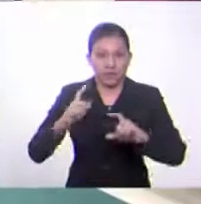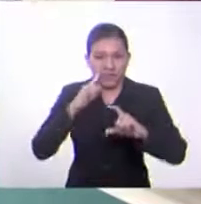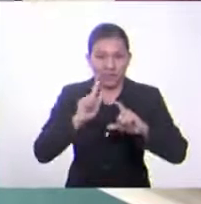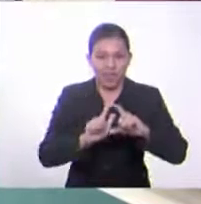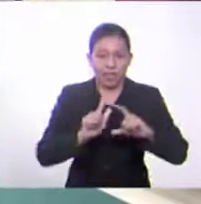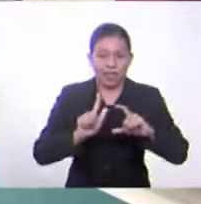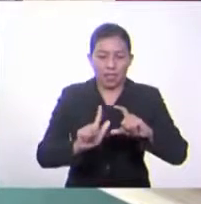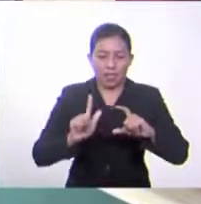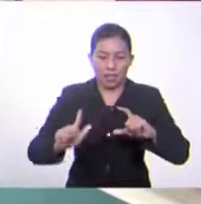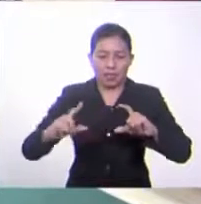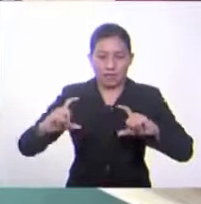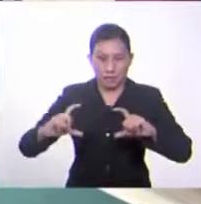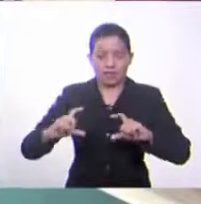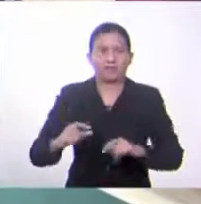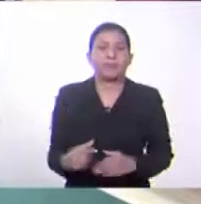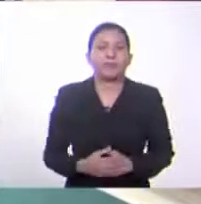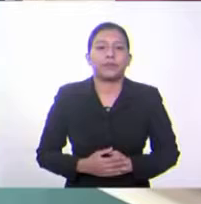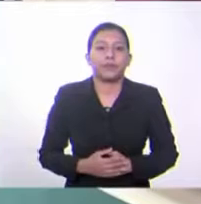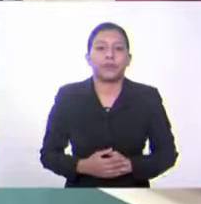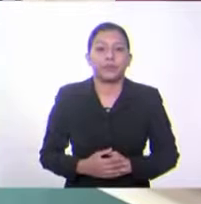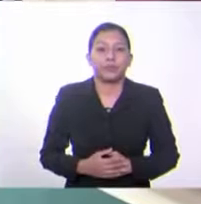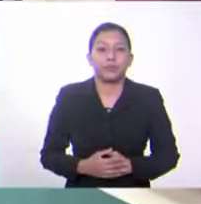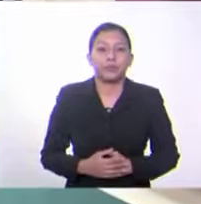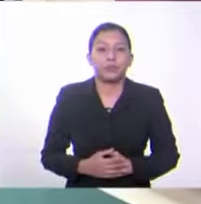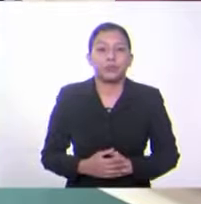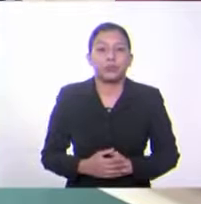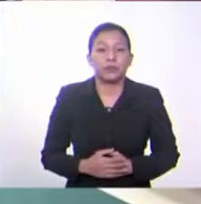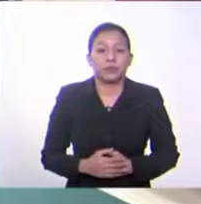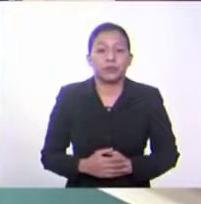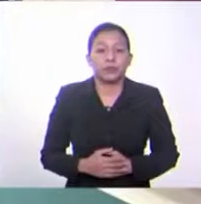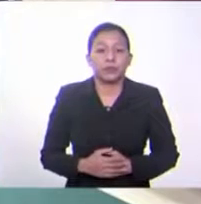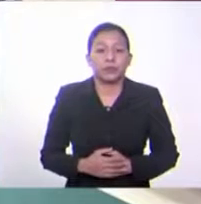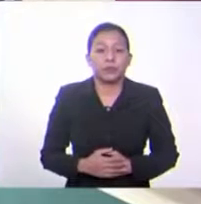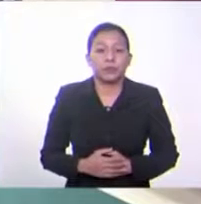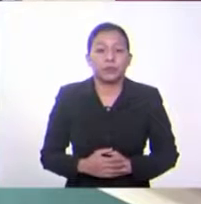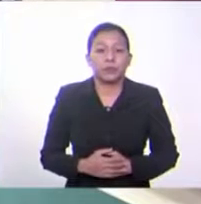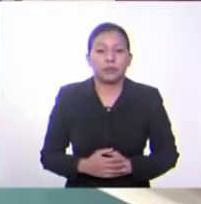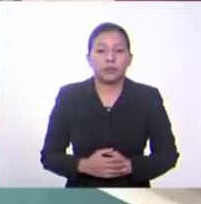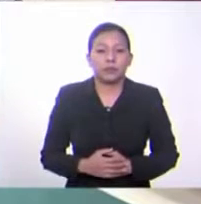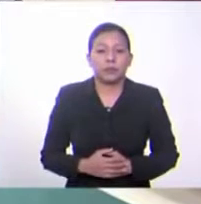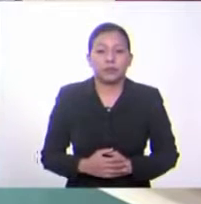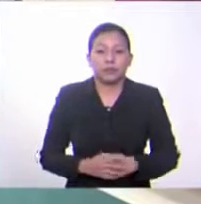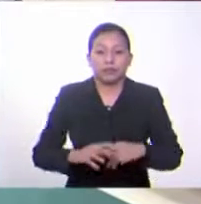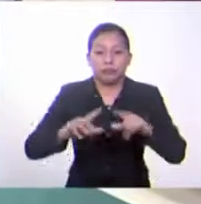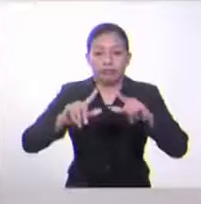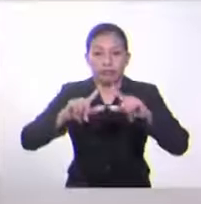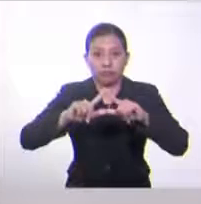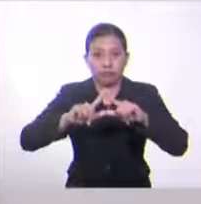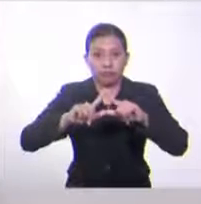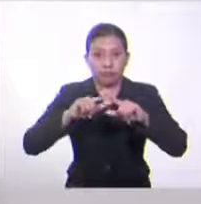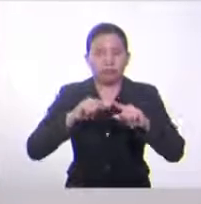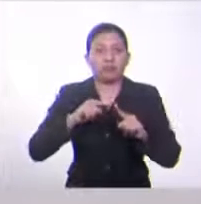fea quedó esta letra, pero creo que se entiende. Por criterio lado, lado, el triángulo ABD